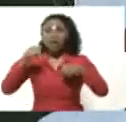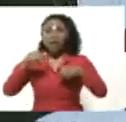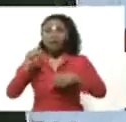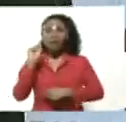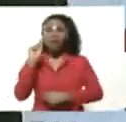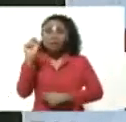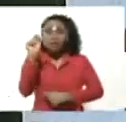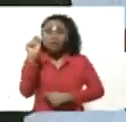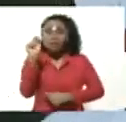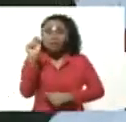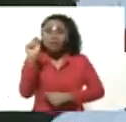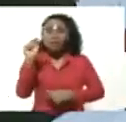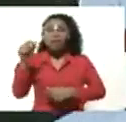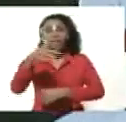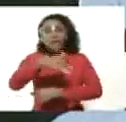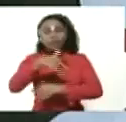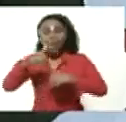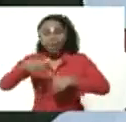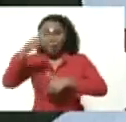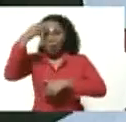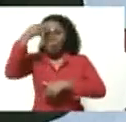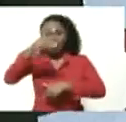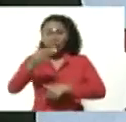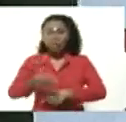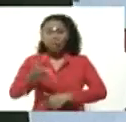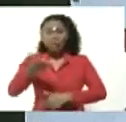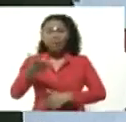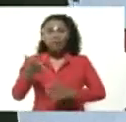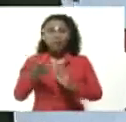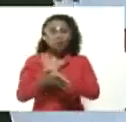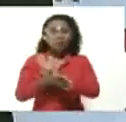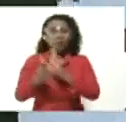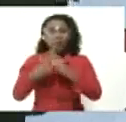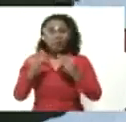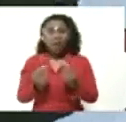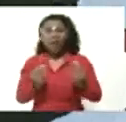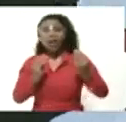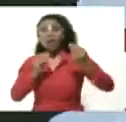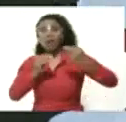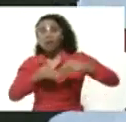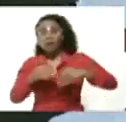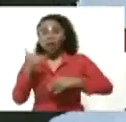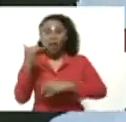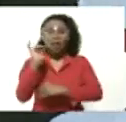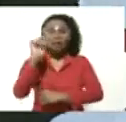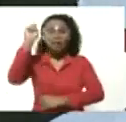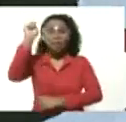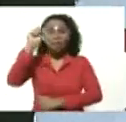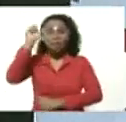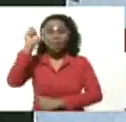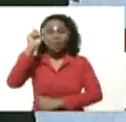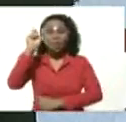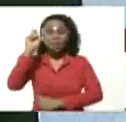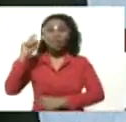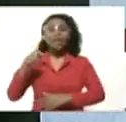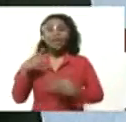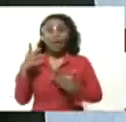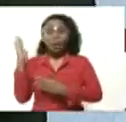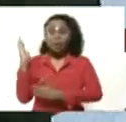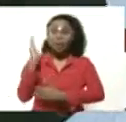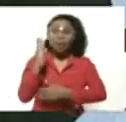inflexión, donde México ha sido un punto de inflexión porque todos los acuerdos que ha contado el diputado Timoteo Zambrano y que han